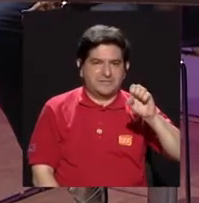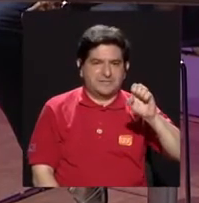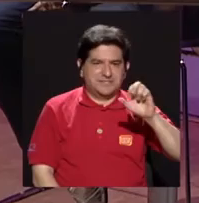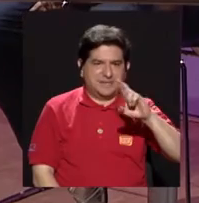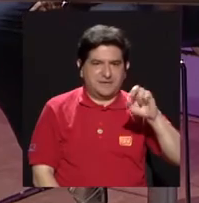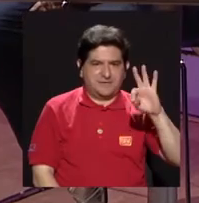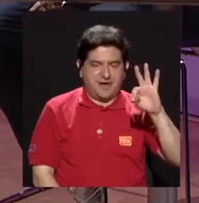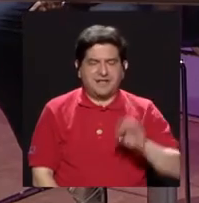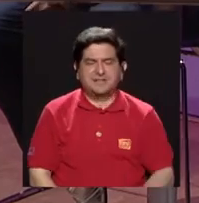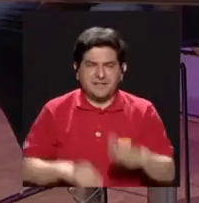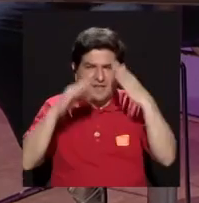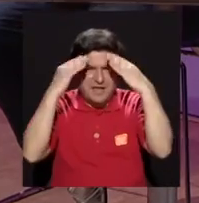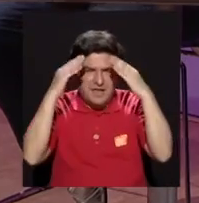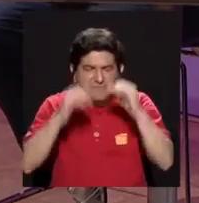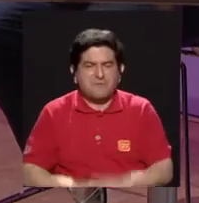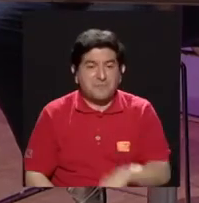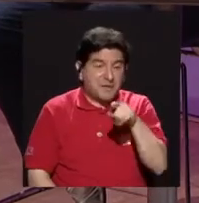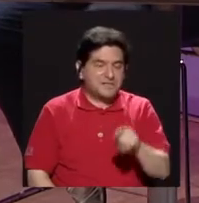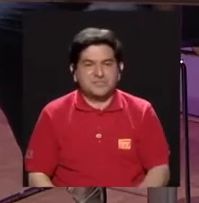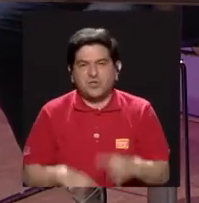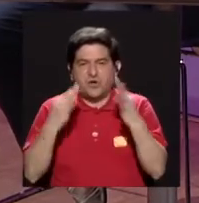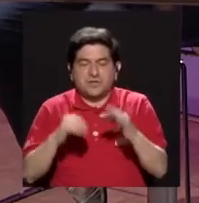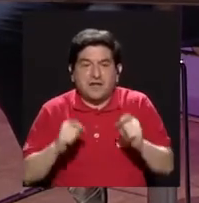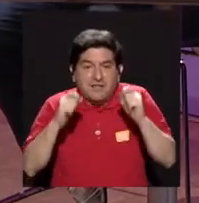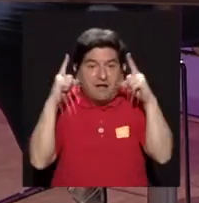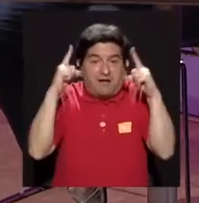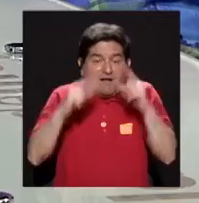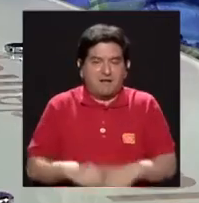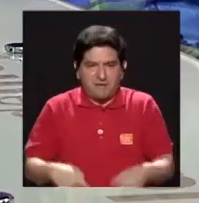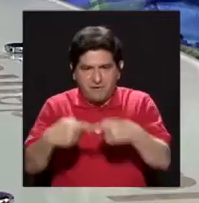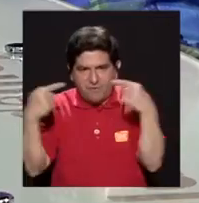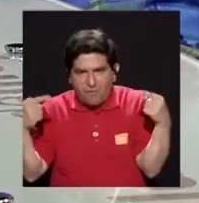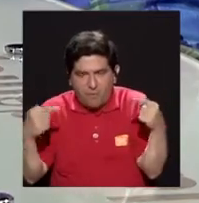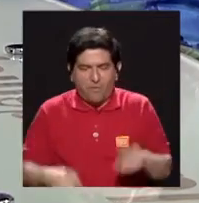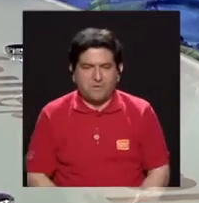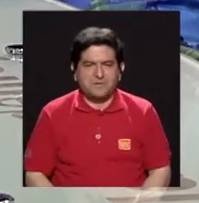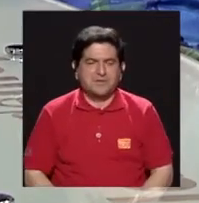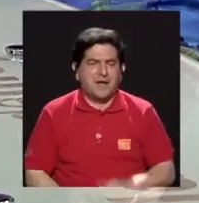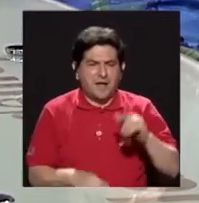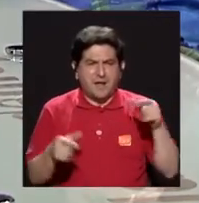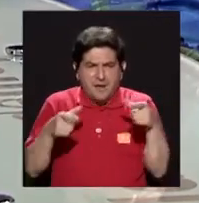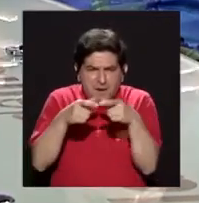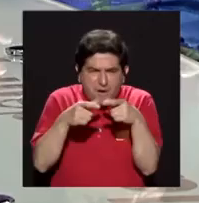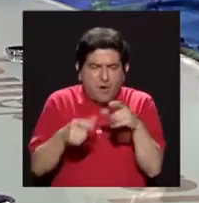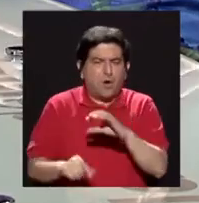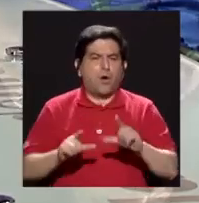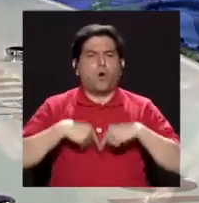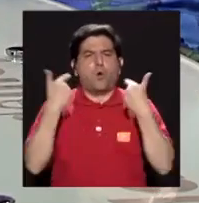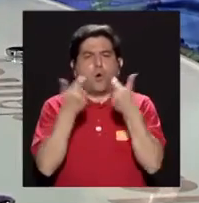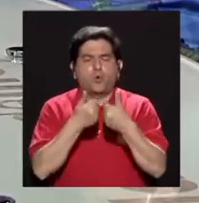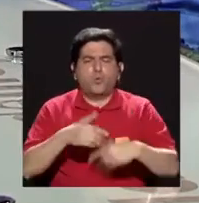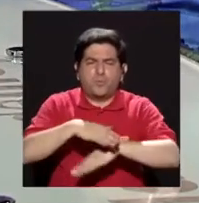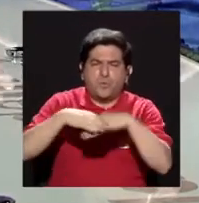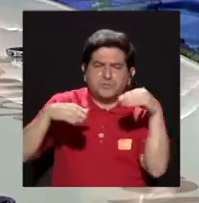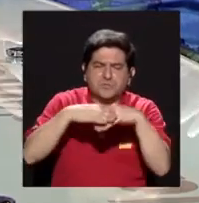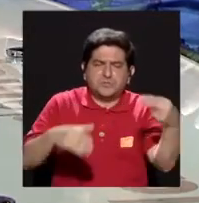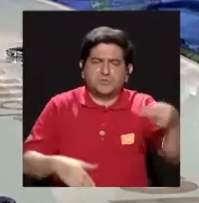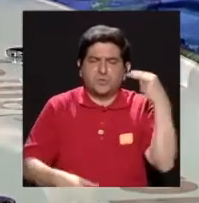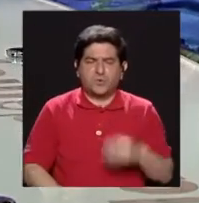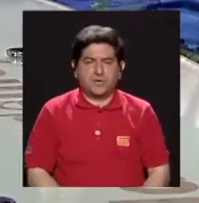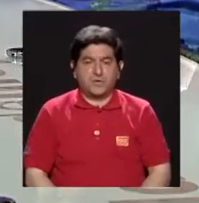el sensacionalismo, contra las minorías, contra los grupos históricamente excluidos, igual plantean una